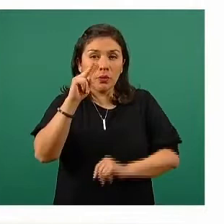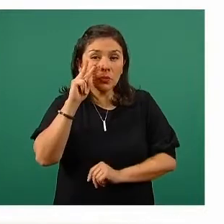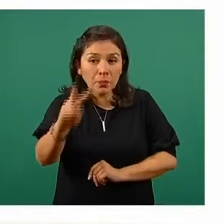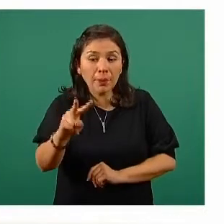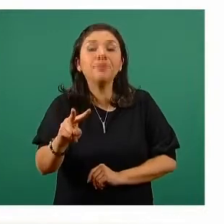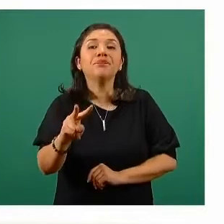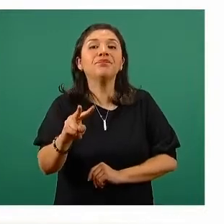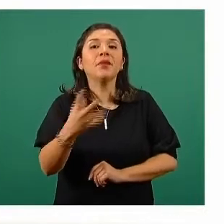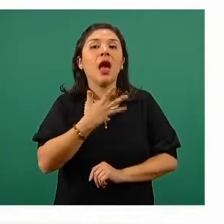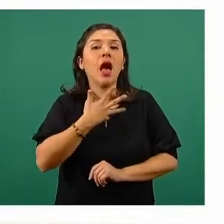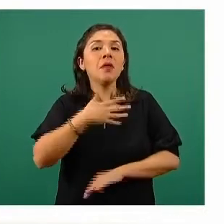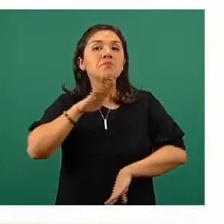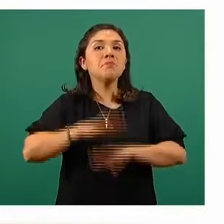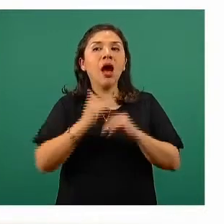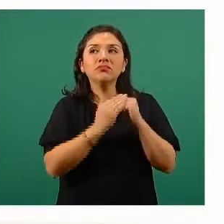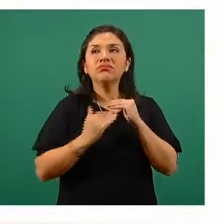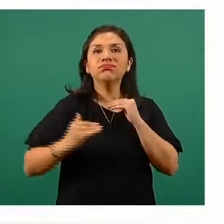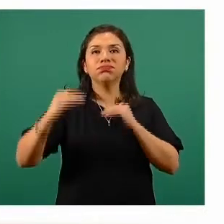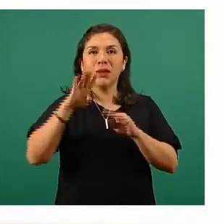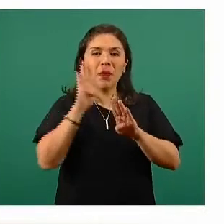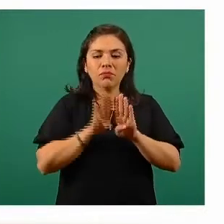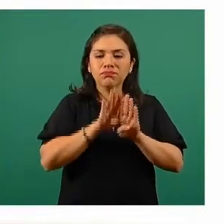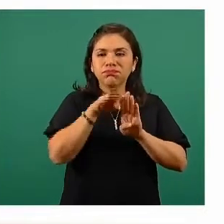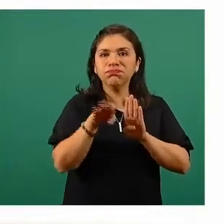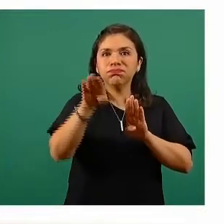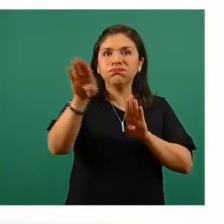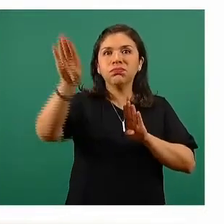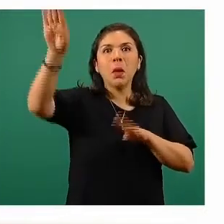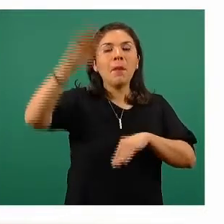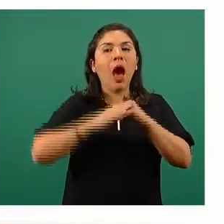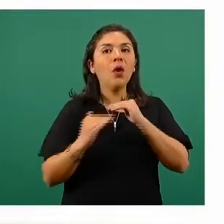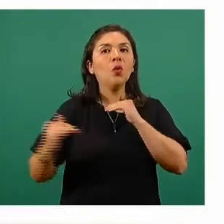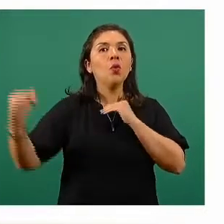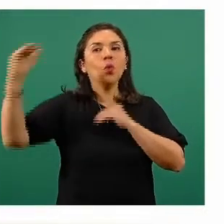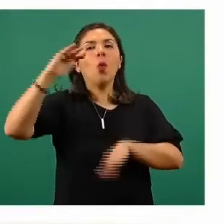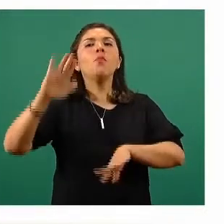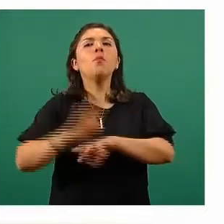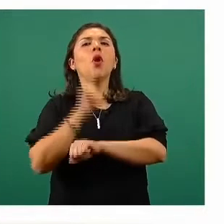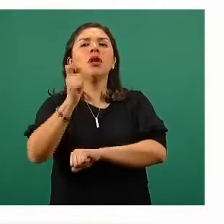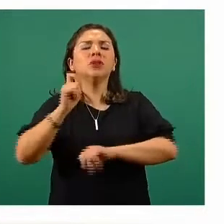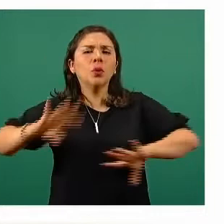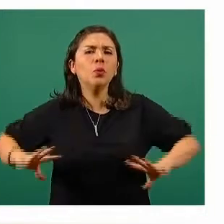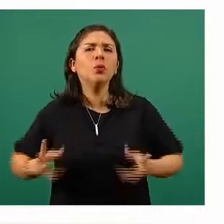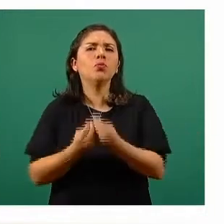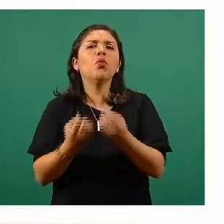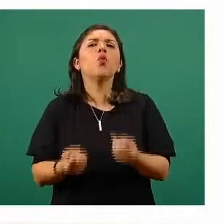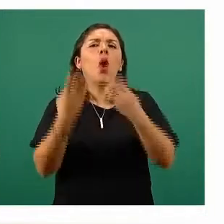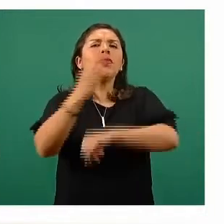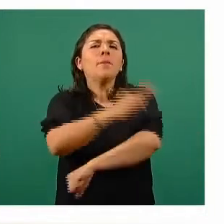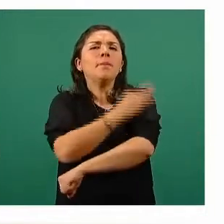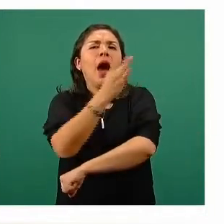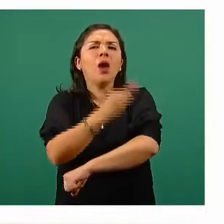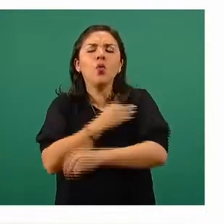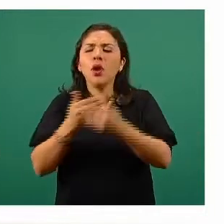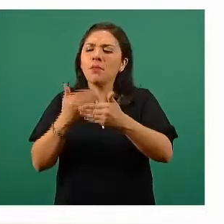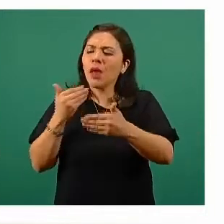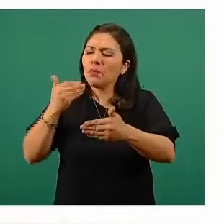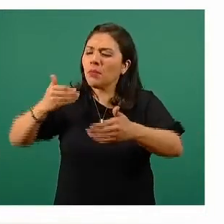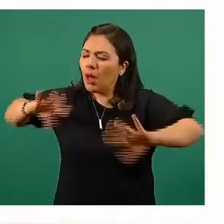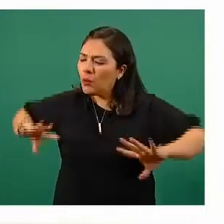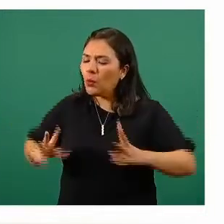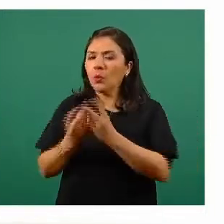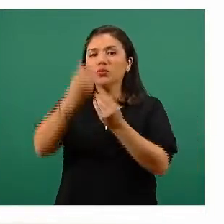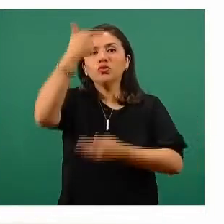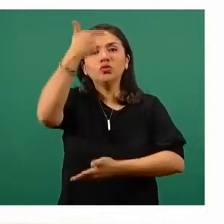pues como una tendencia a la alta. Esto se mantiene porque es la sumatoria de todas las dosis aplicadas a